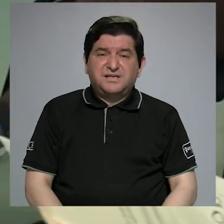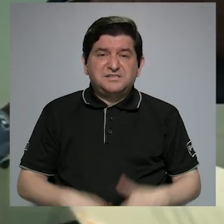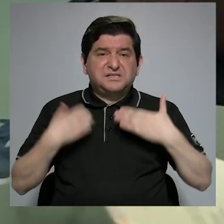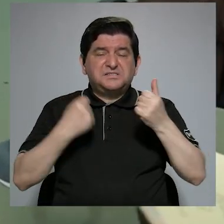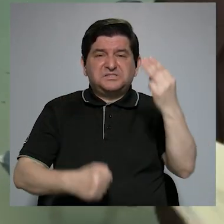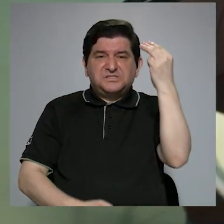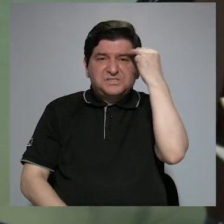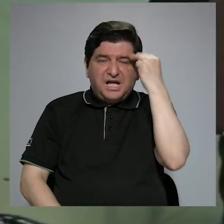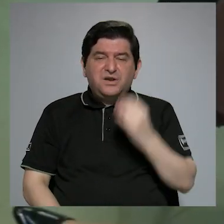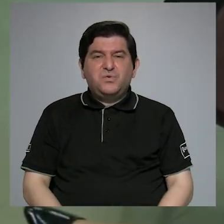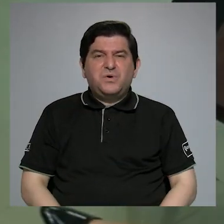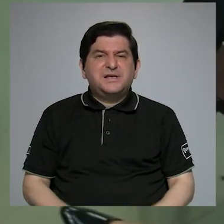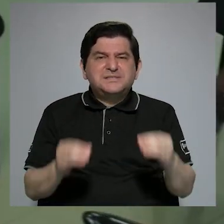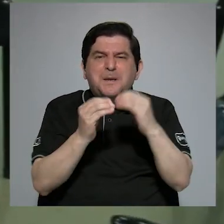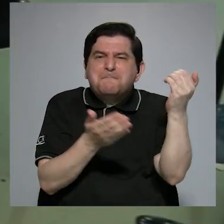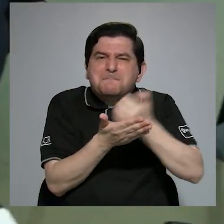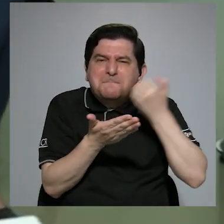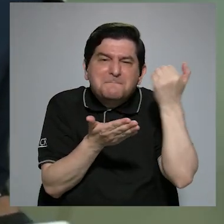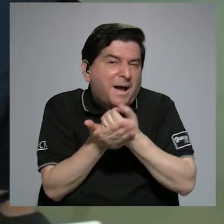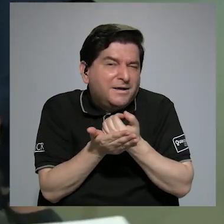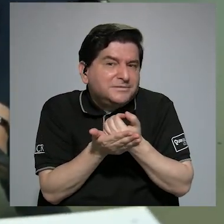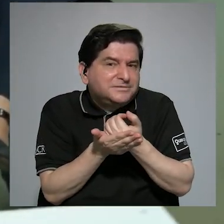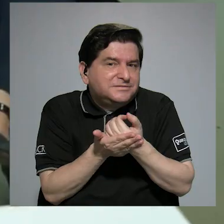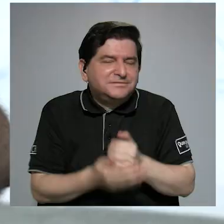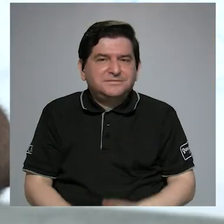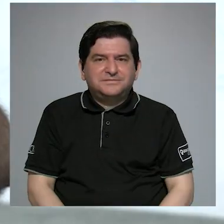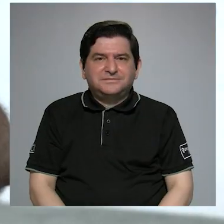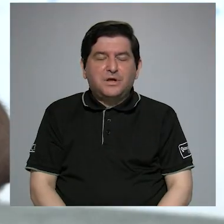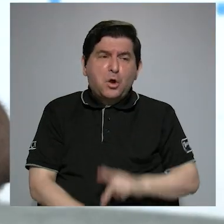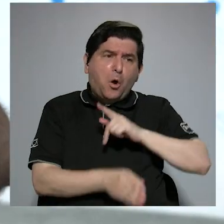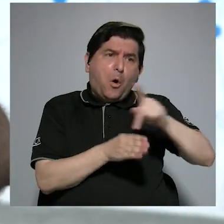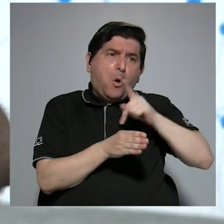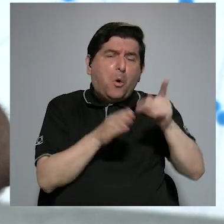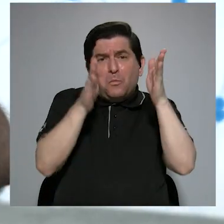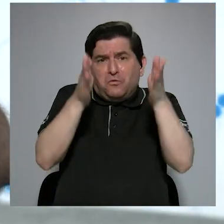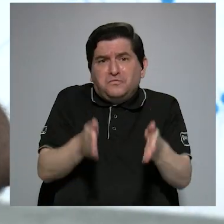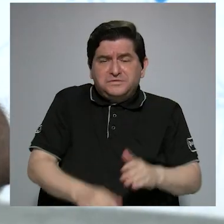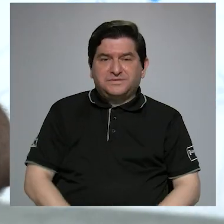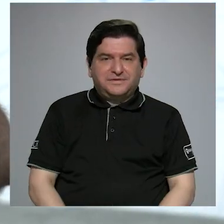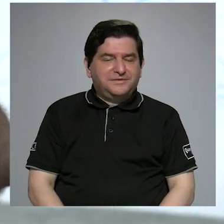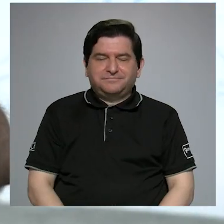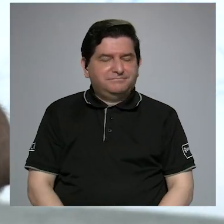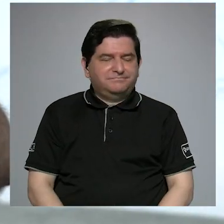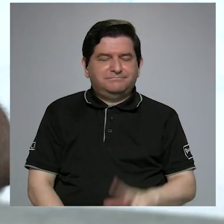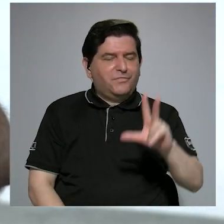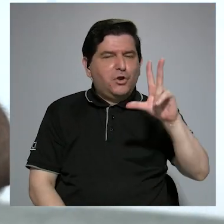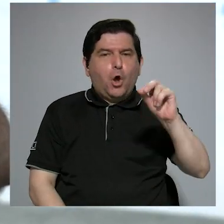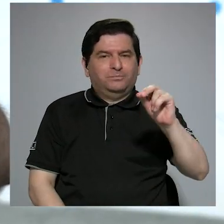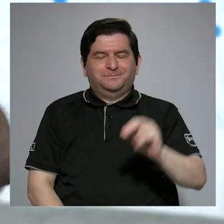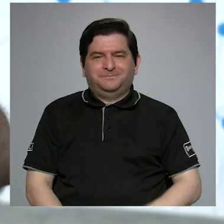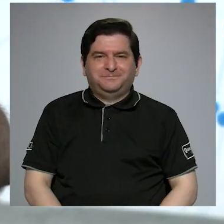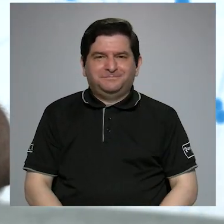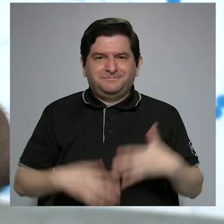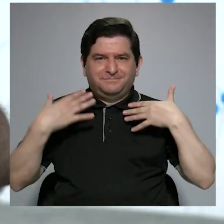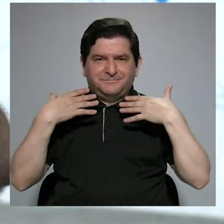que salud mental es más recursos, nada más de profesionales, ¿verdad? Y definitivamente no. Es decir, la salud mental